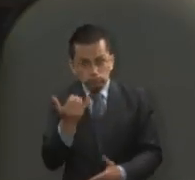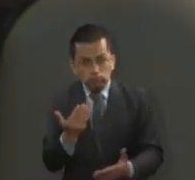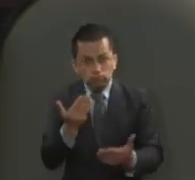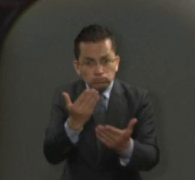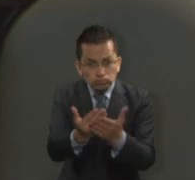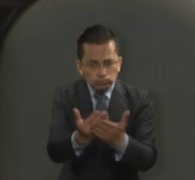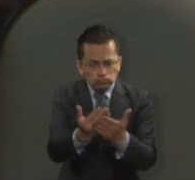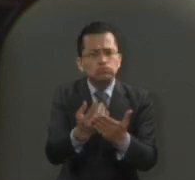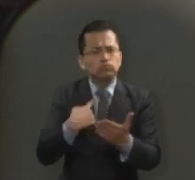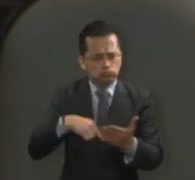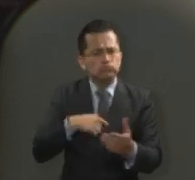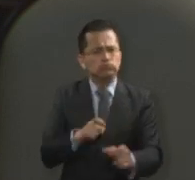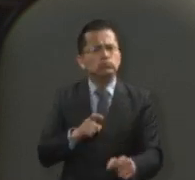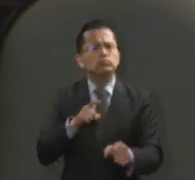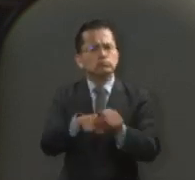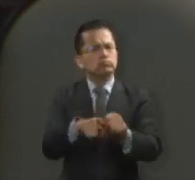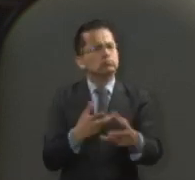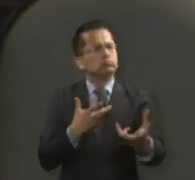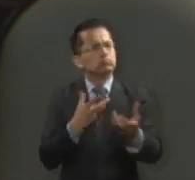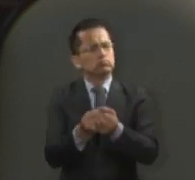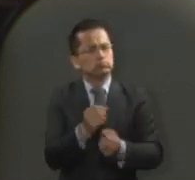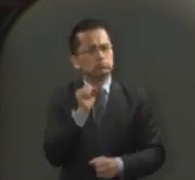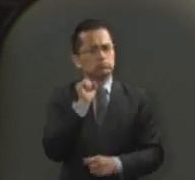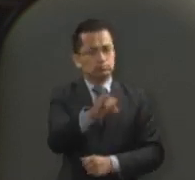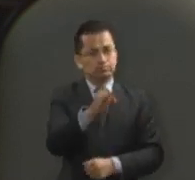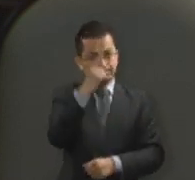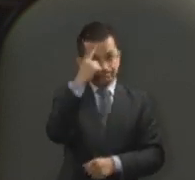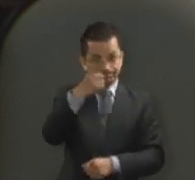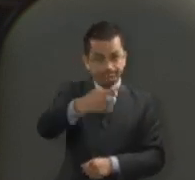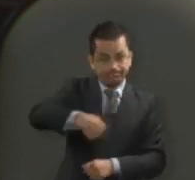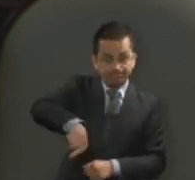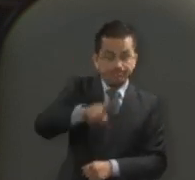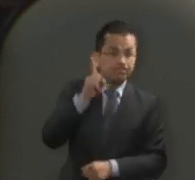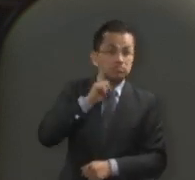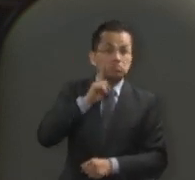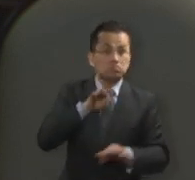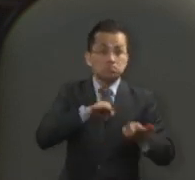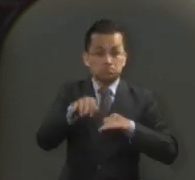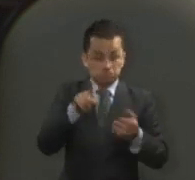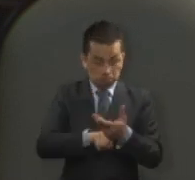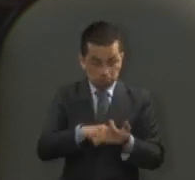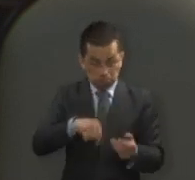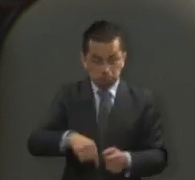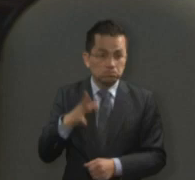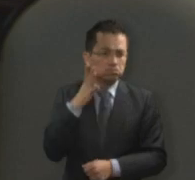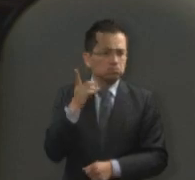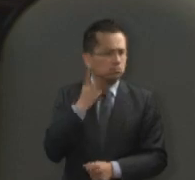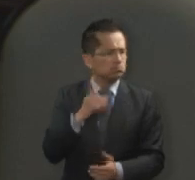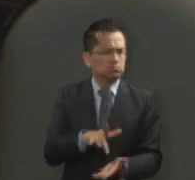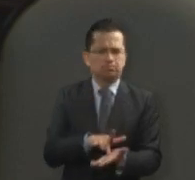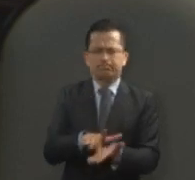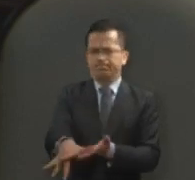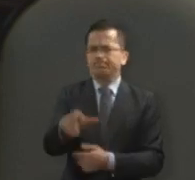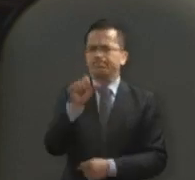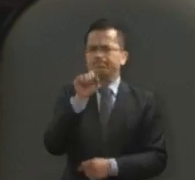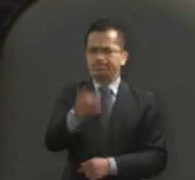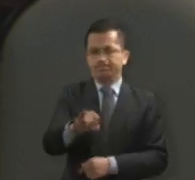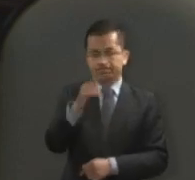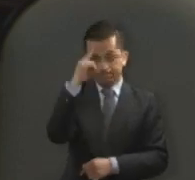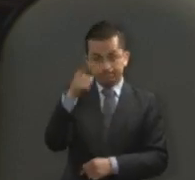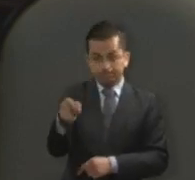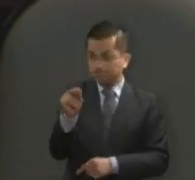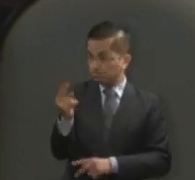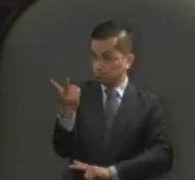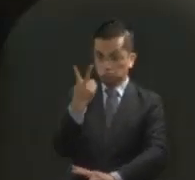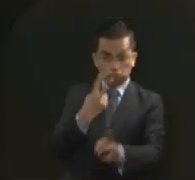a este apoyo a todas las trabajadoras de Cámara, para que no se les sea descontado el día por parte